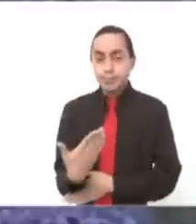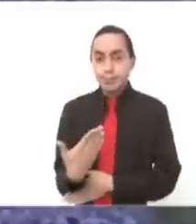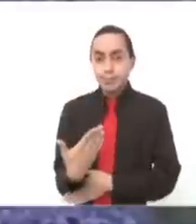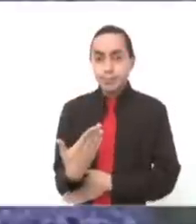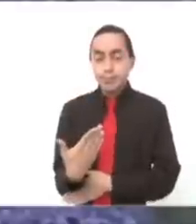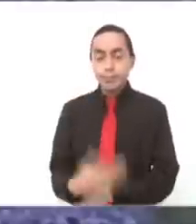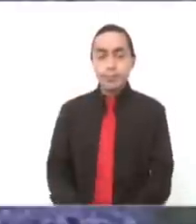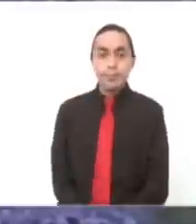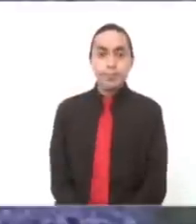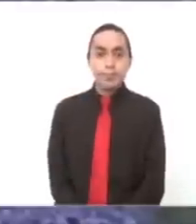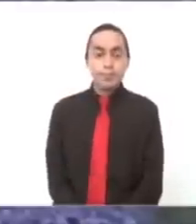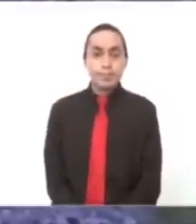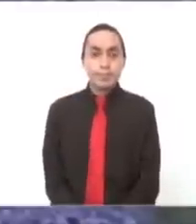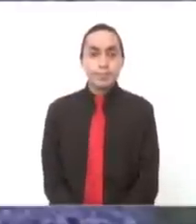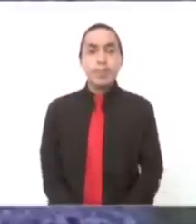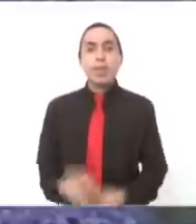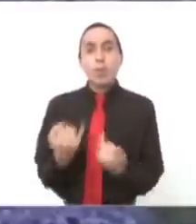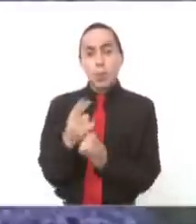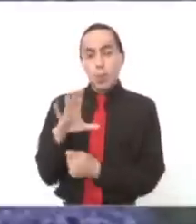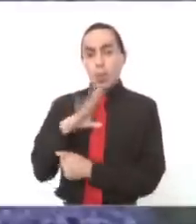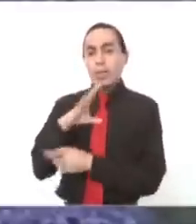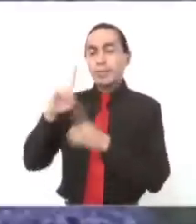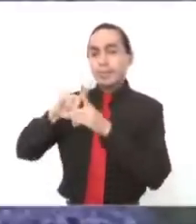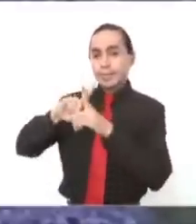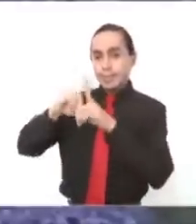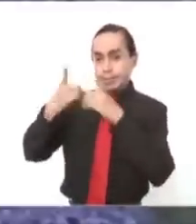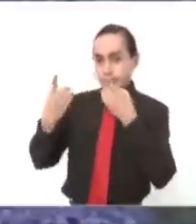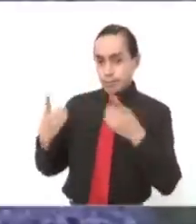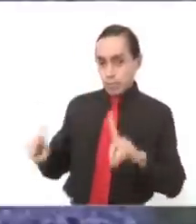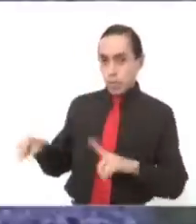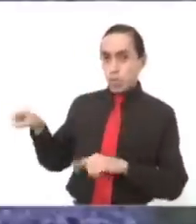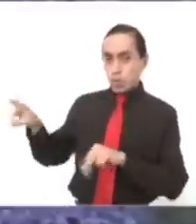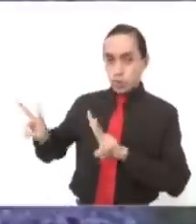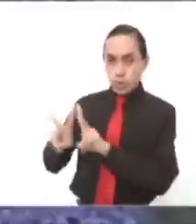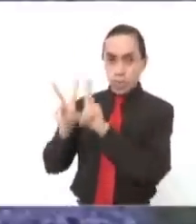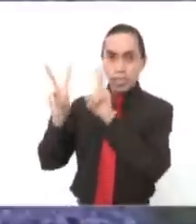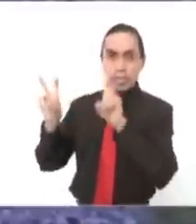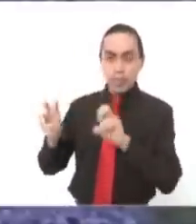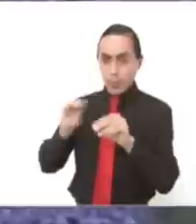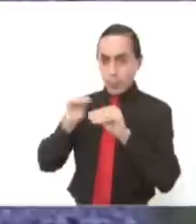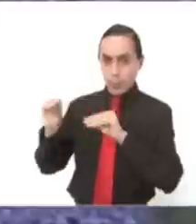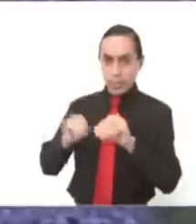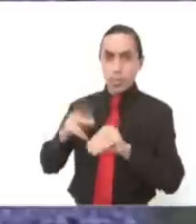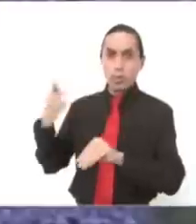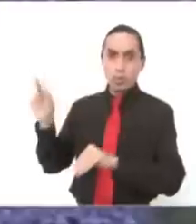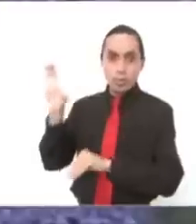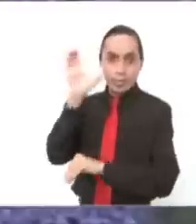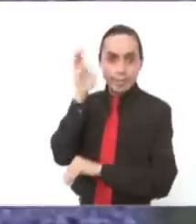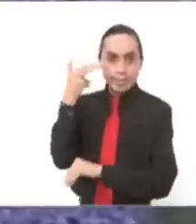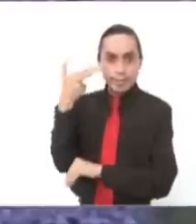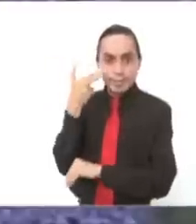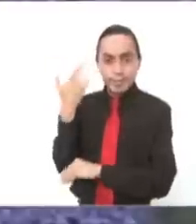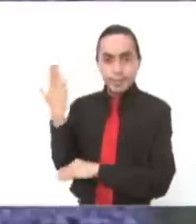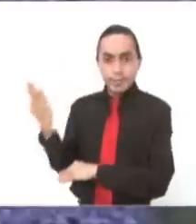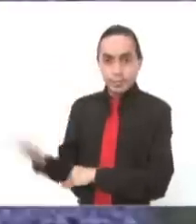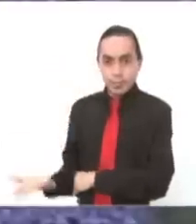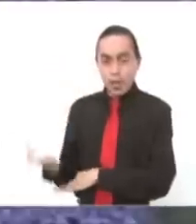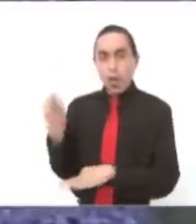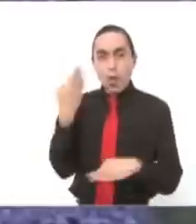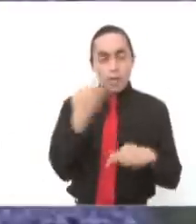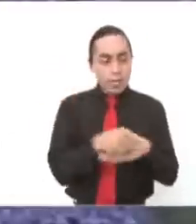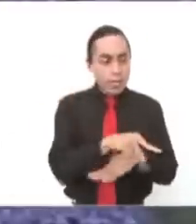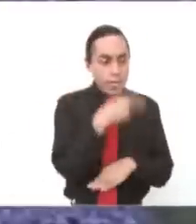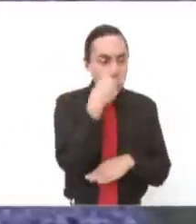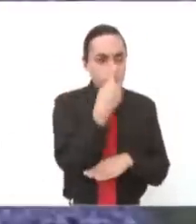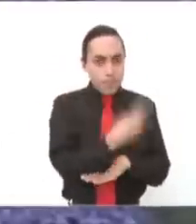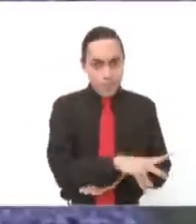se debe también a estos desarrollos que ha tenido la movilidad en China, y nosotros estamos en una etapa